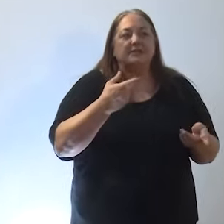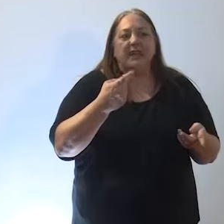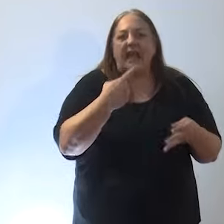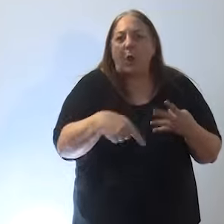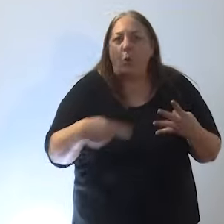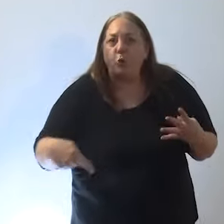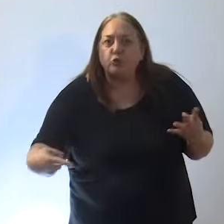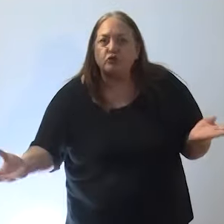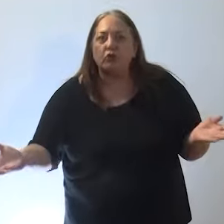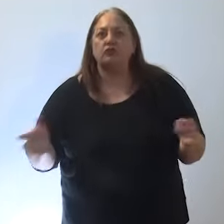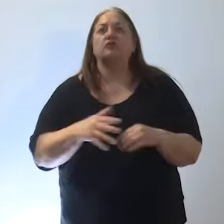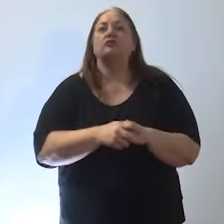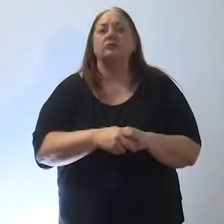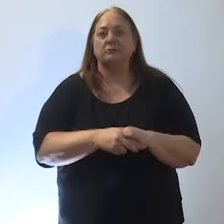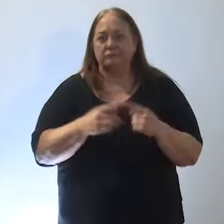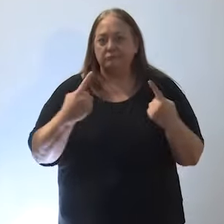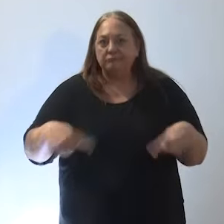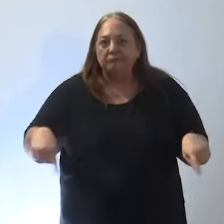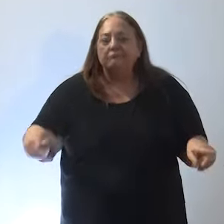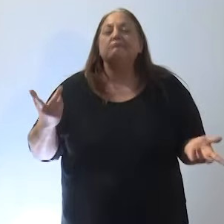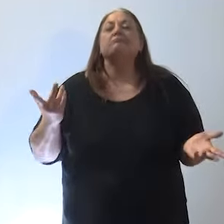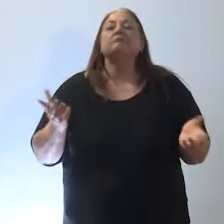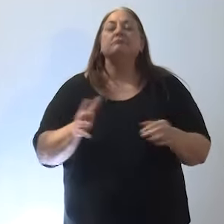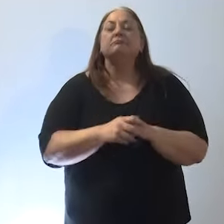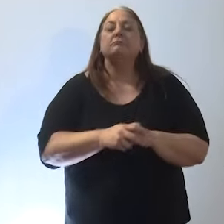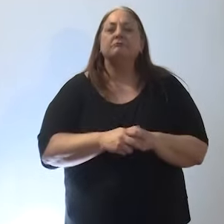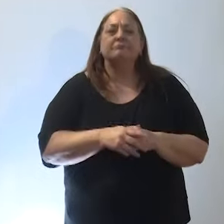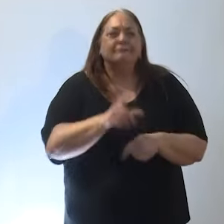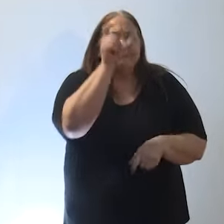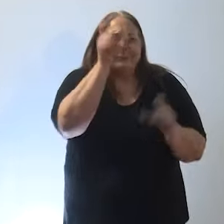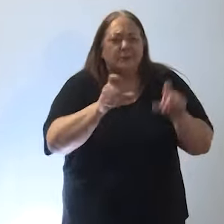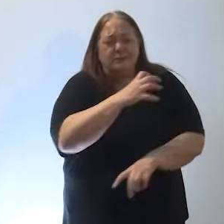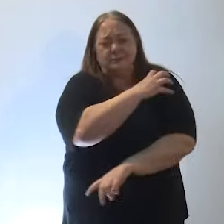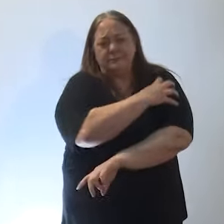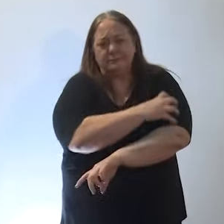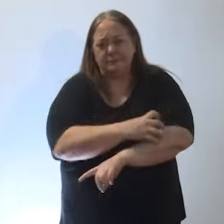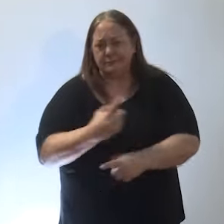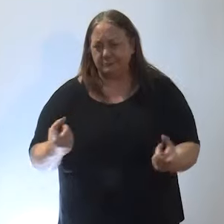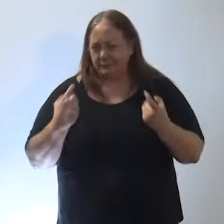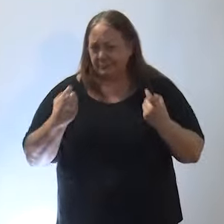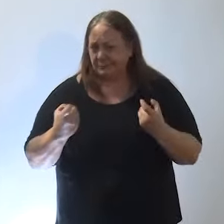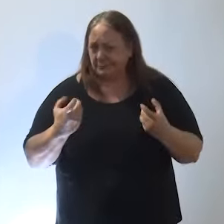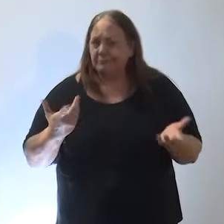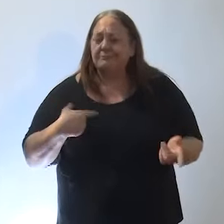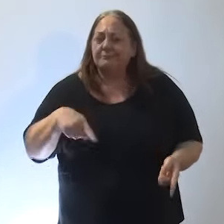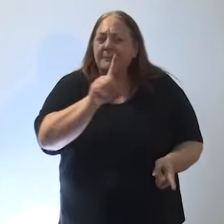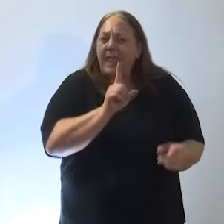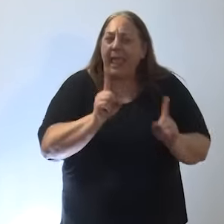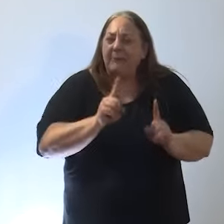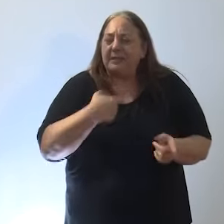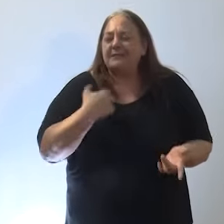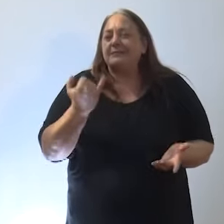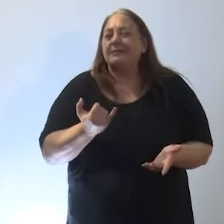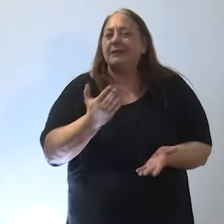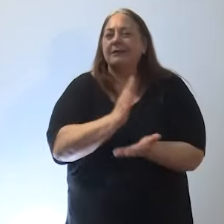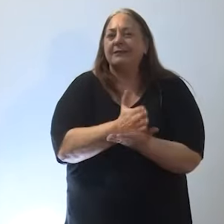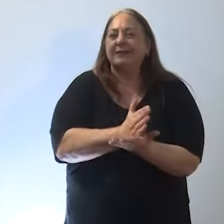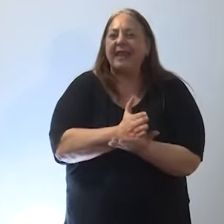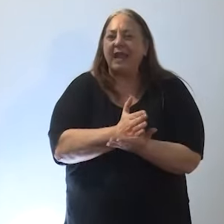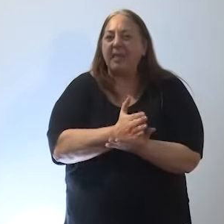de de dinero a los más necesitados poníamos intermediarios que muchas veces facturaba esos recursos